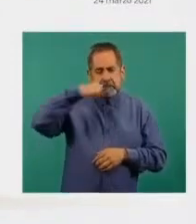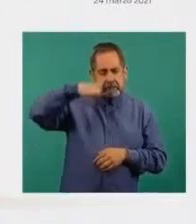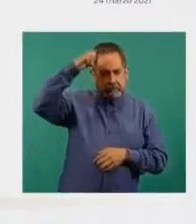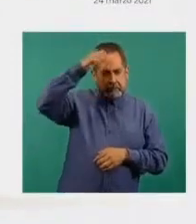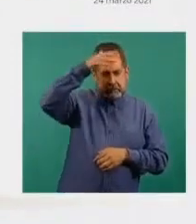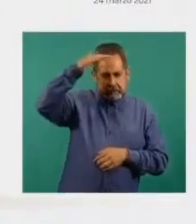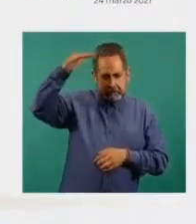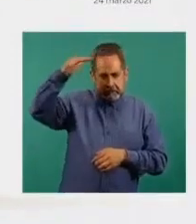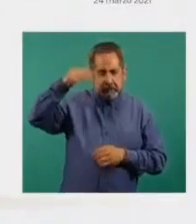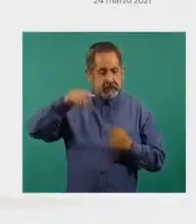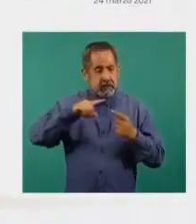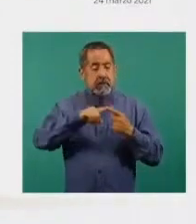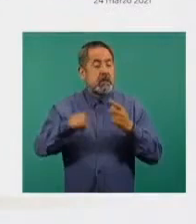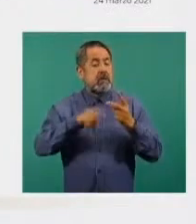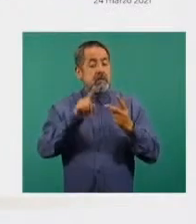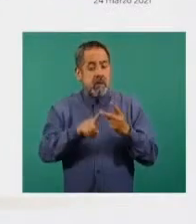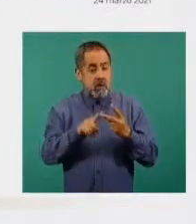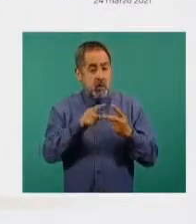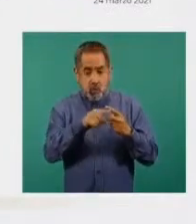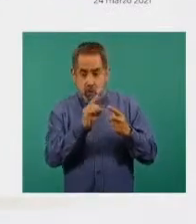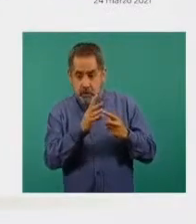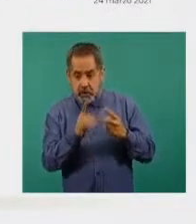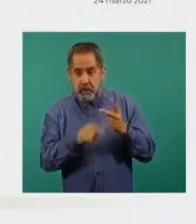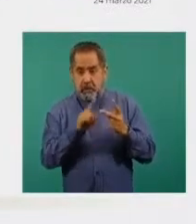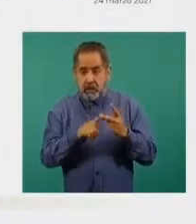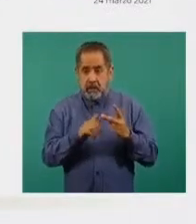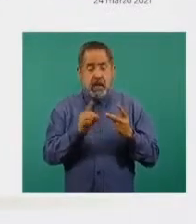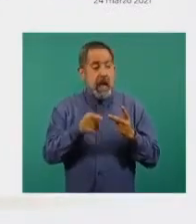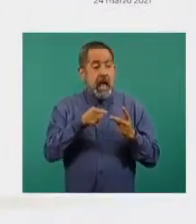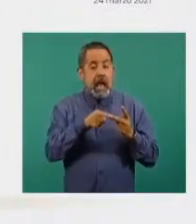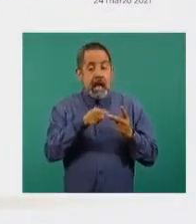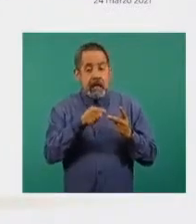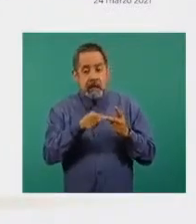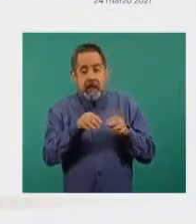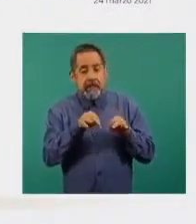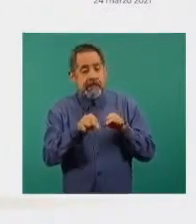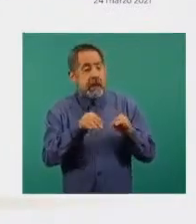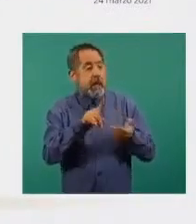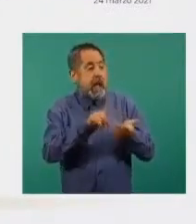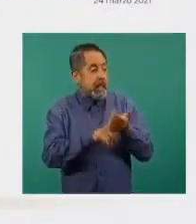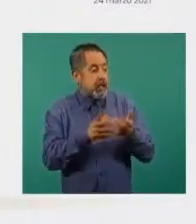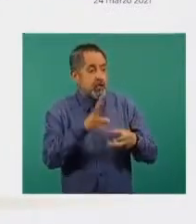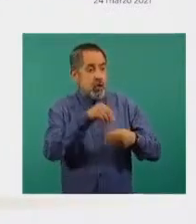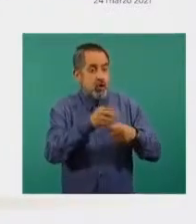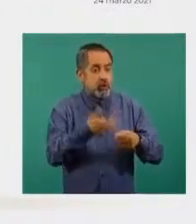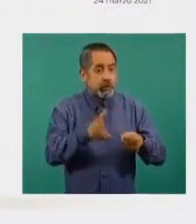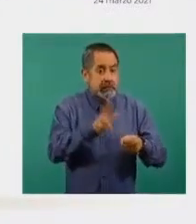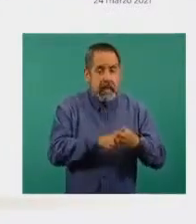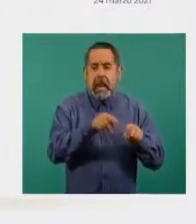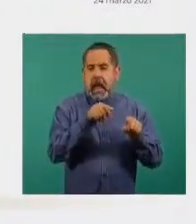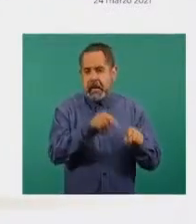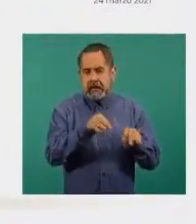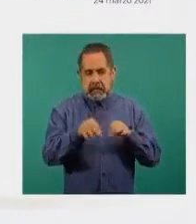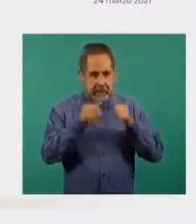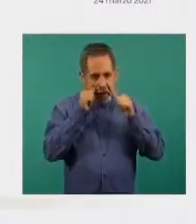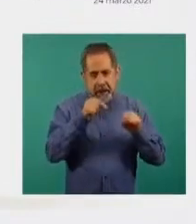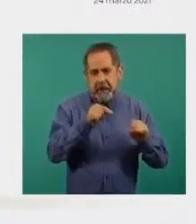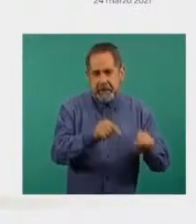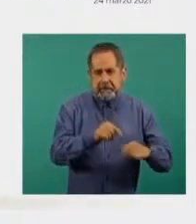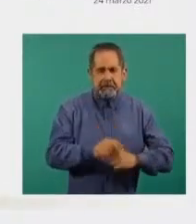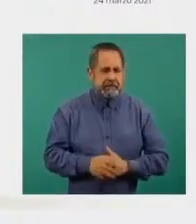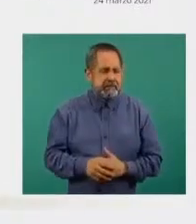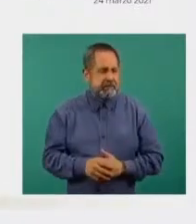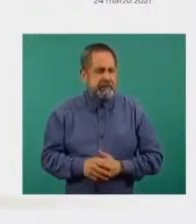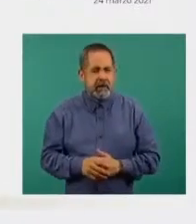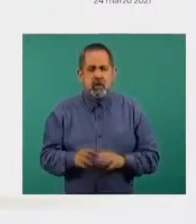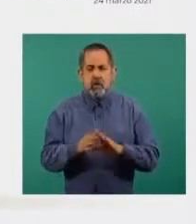ya segundas dosis, sobre todo en las personas trabajadoras de la salud. Esto representa en este momento, en la siguiente diapositiva lo podemos